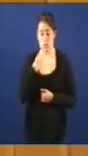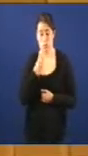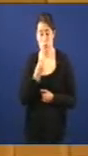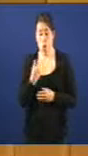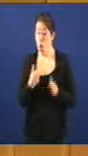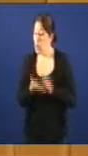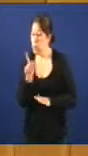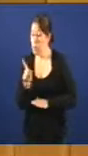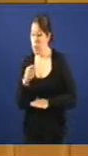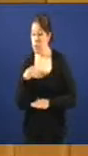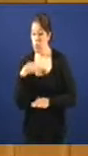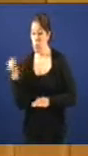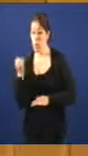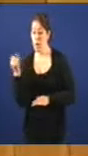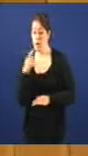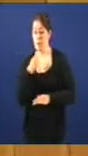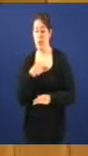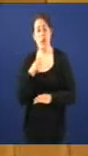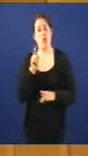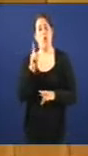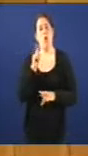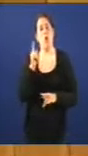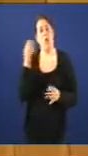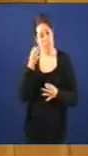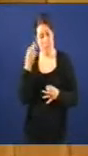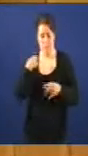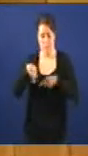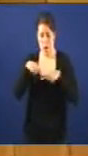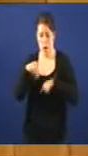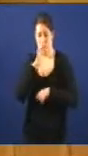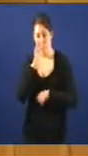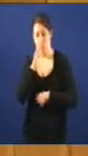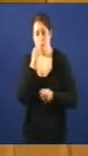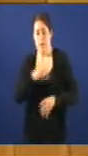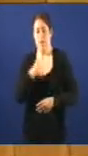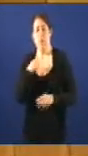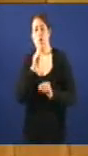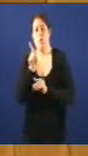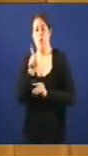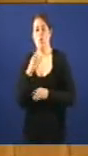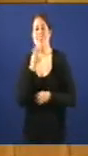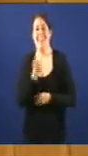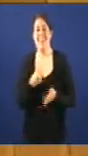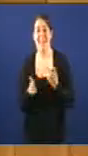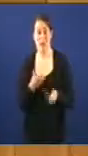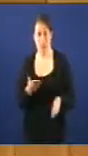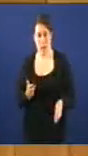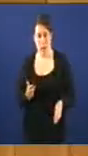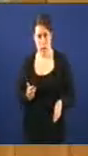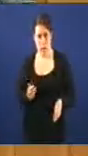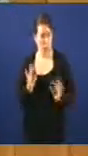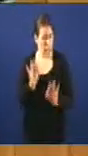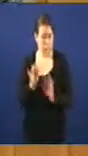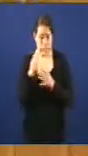meus bens e ven o señor Samuel Juárez e dice non os ladróns non, non hai que deixalos circular os bens eu non pregunto de que un son aquí hai unha persona que non se deixe a circular esa é a realidade